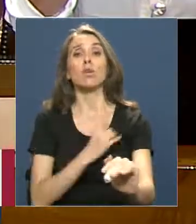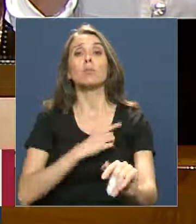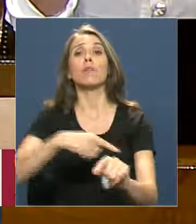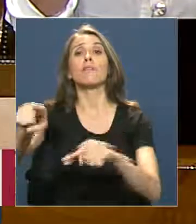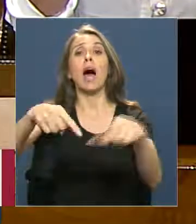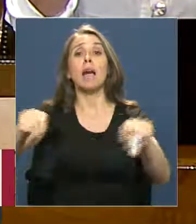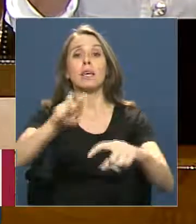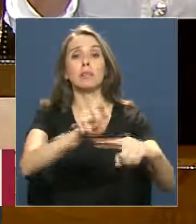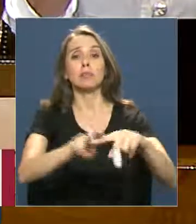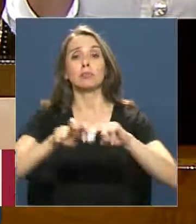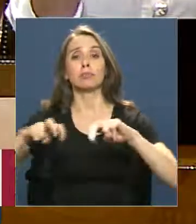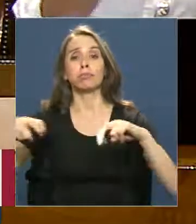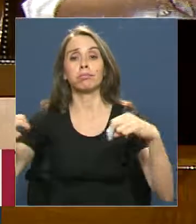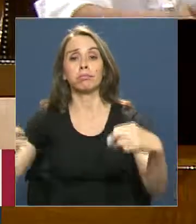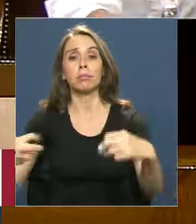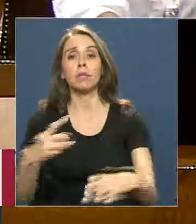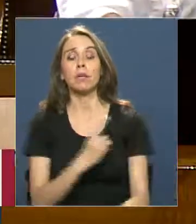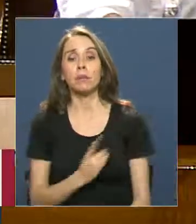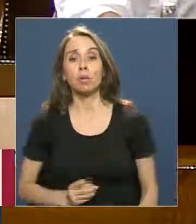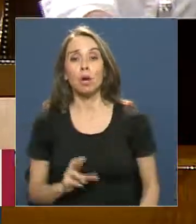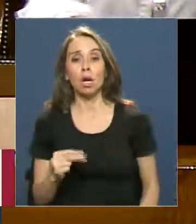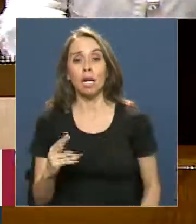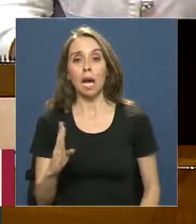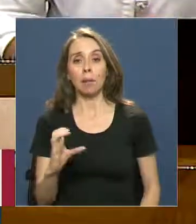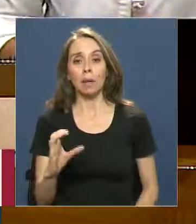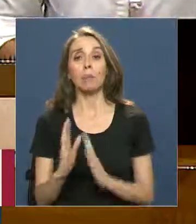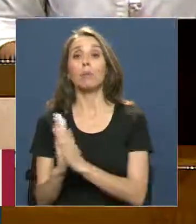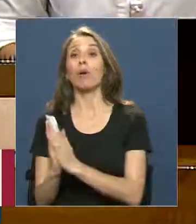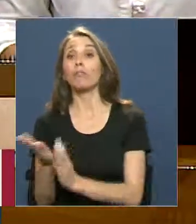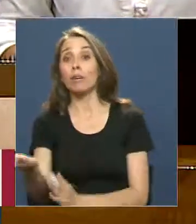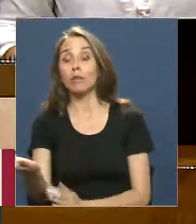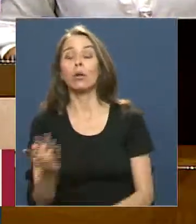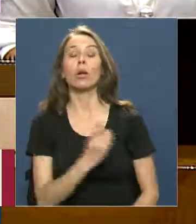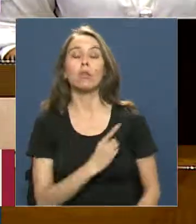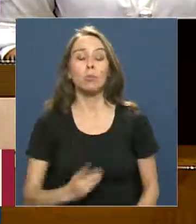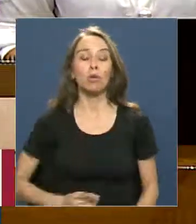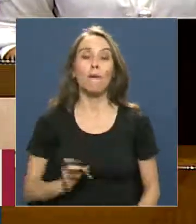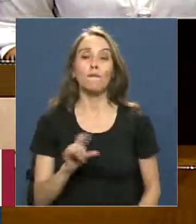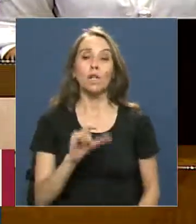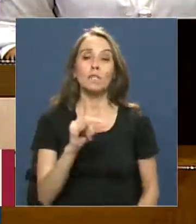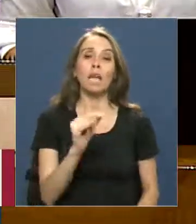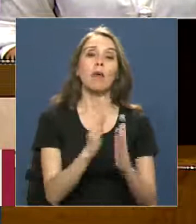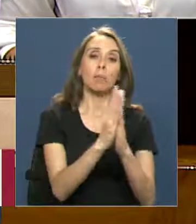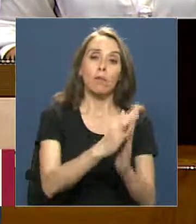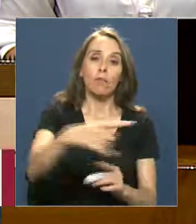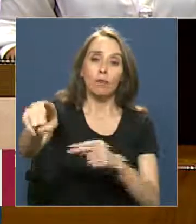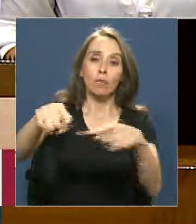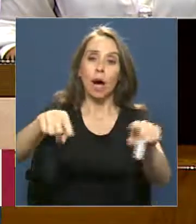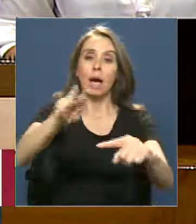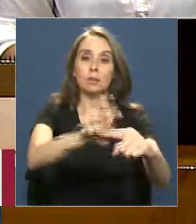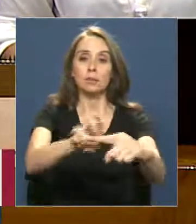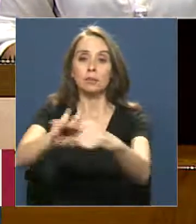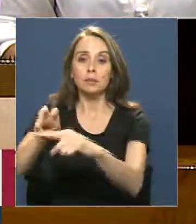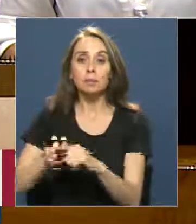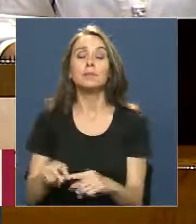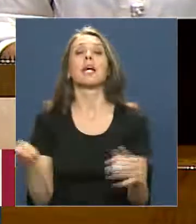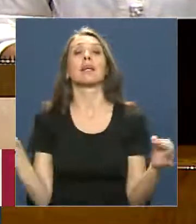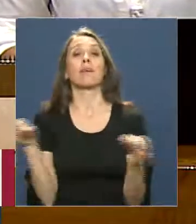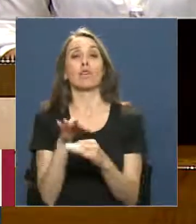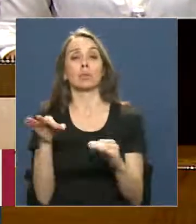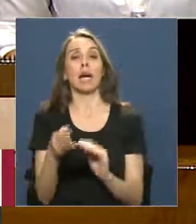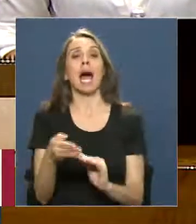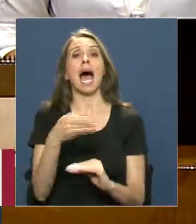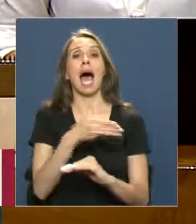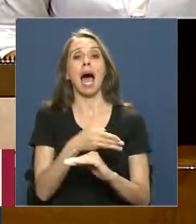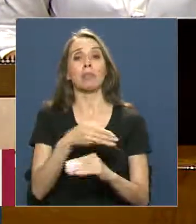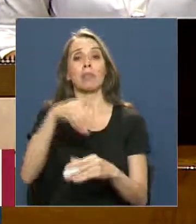asiento. Diputado Radcliffe, por favor, diputado Fuensalida, por favor. Les quiero explicar antes que entremos en